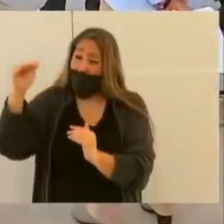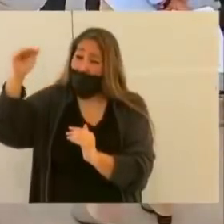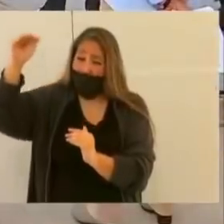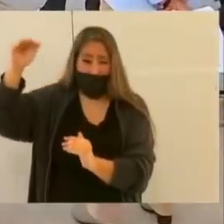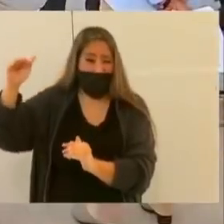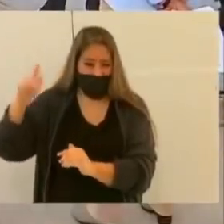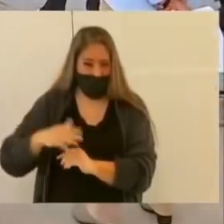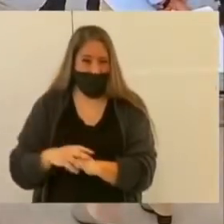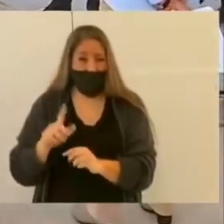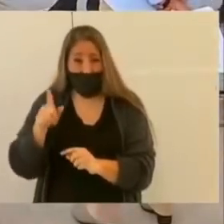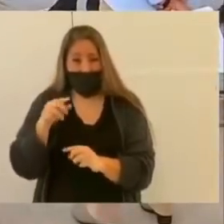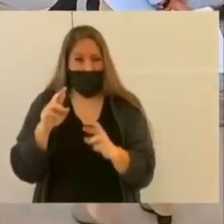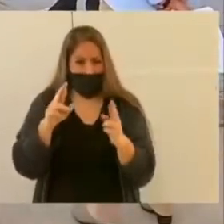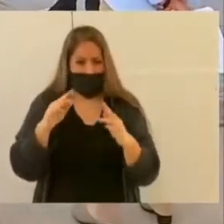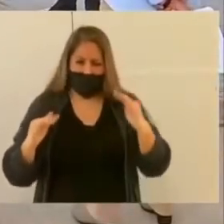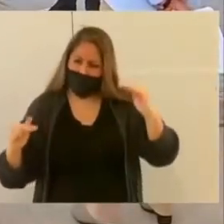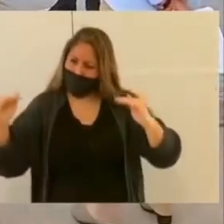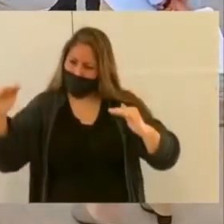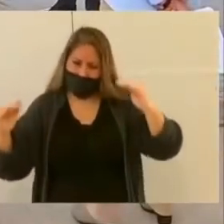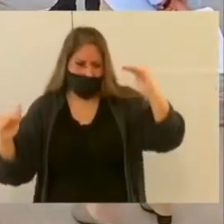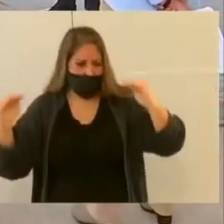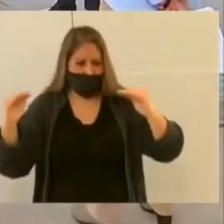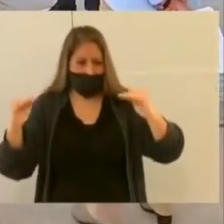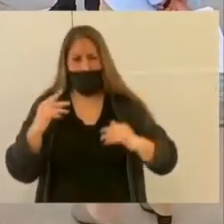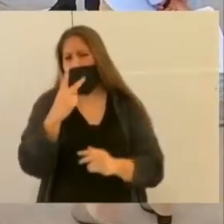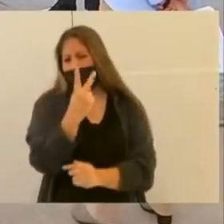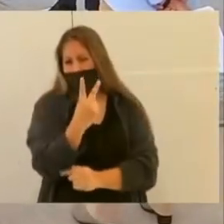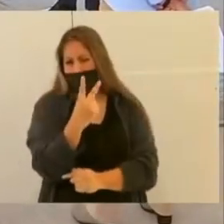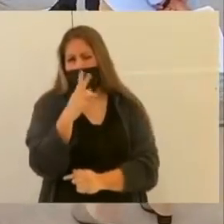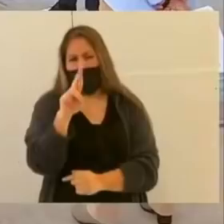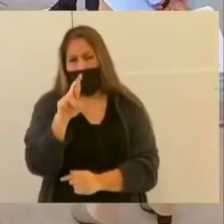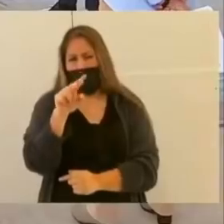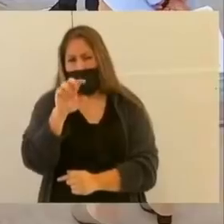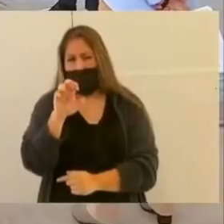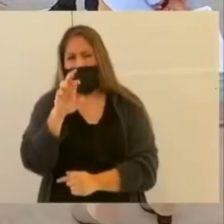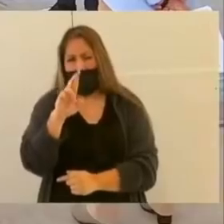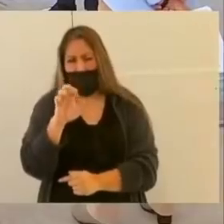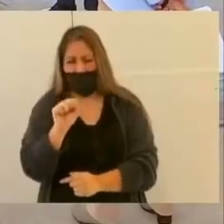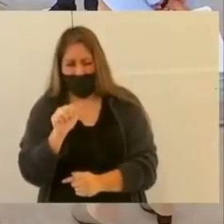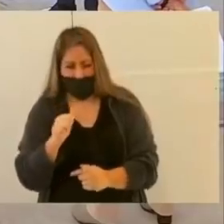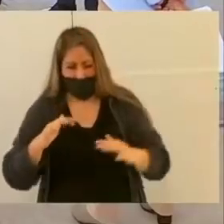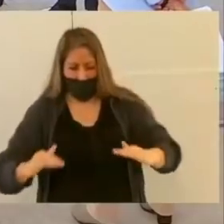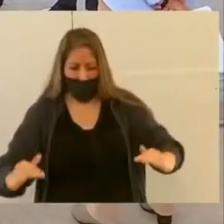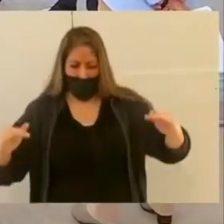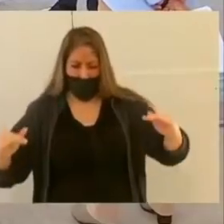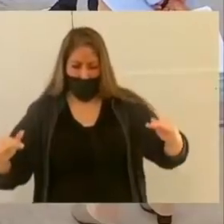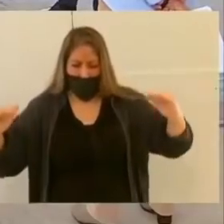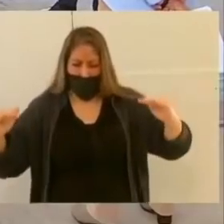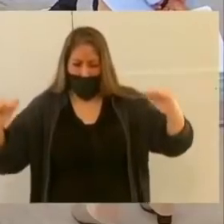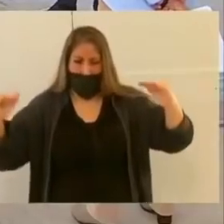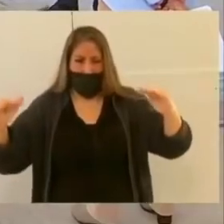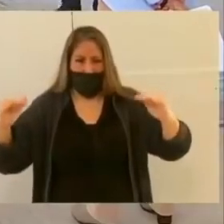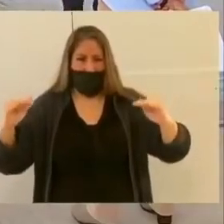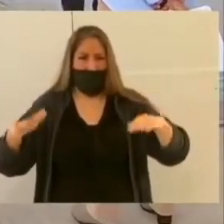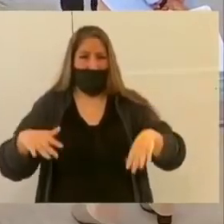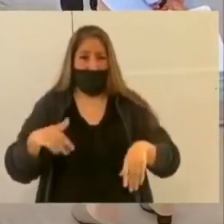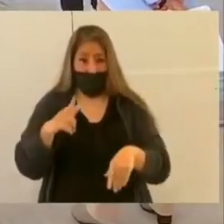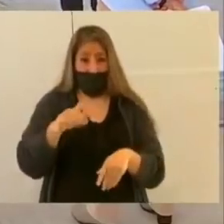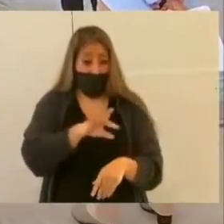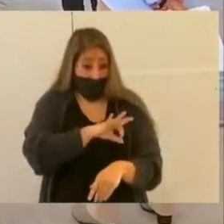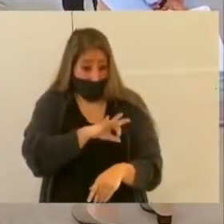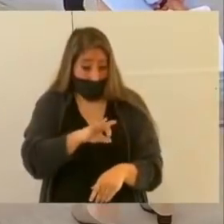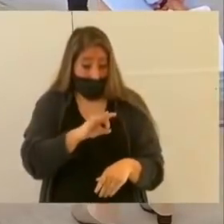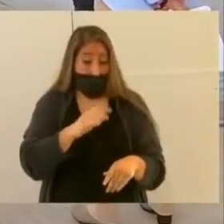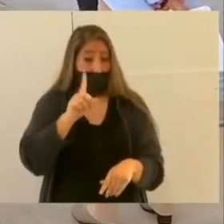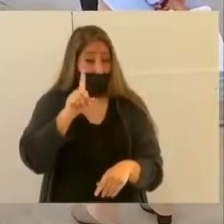de regulación de estas dos presas, pues nos ayuda a que la demanda de agua potable que está aquí se pueda